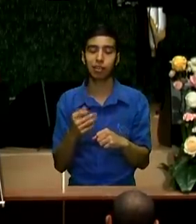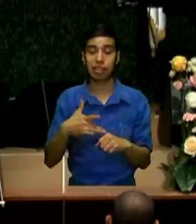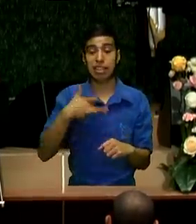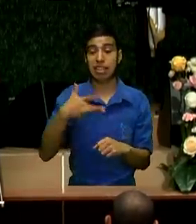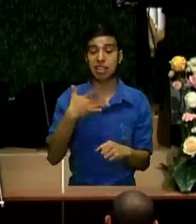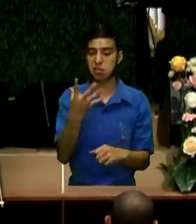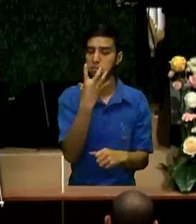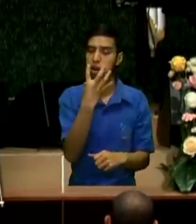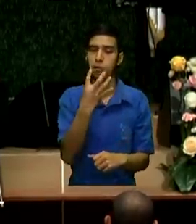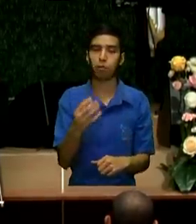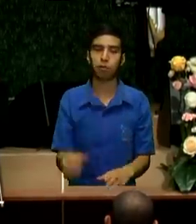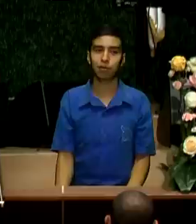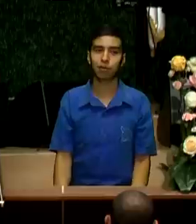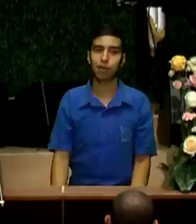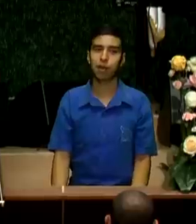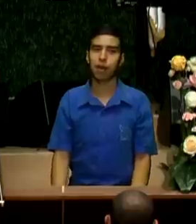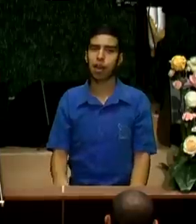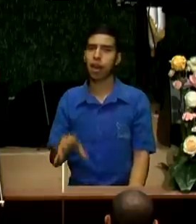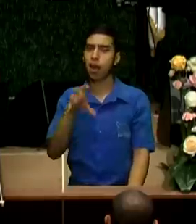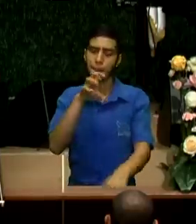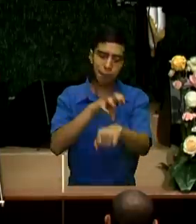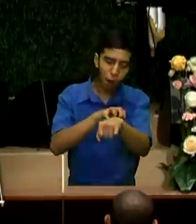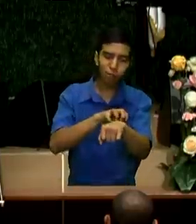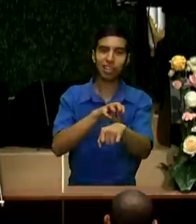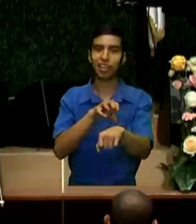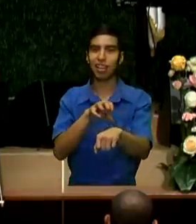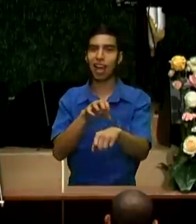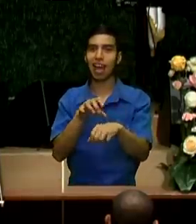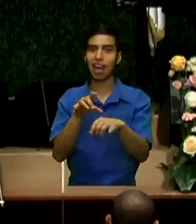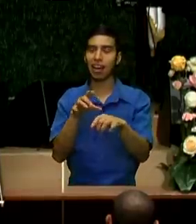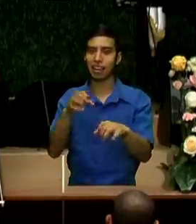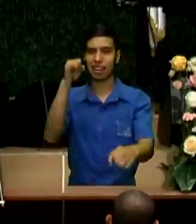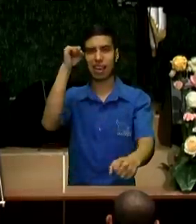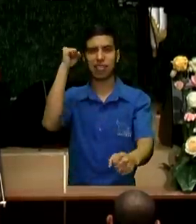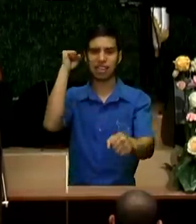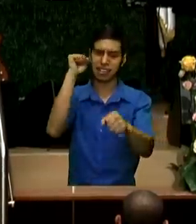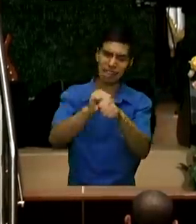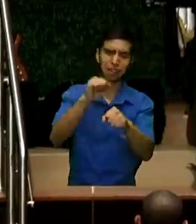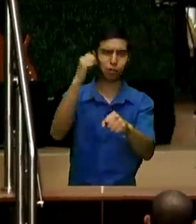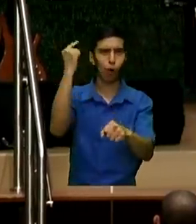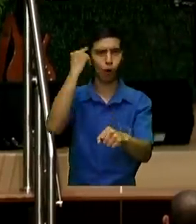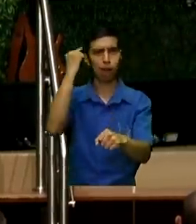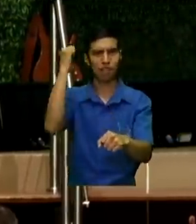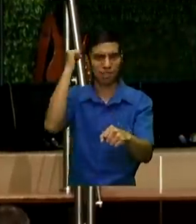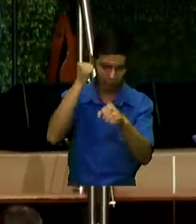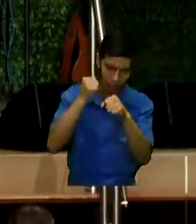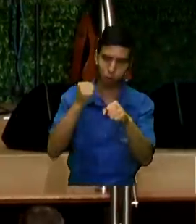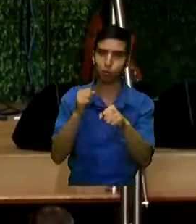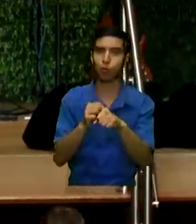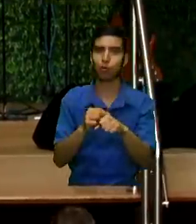Ya entra codazo, mordida, cabezazo y de todo,